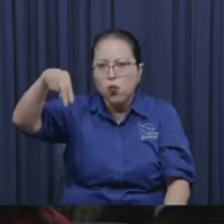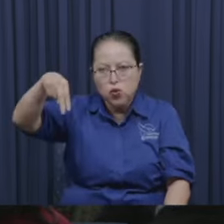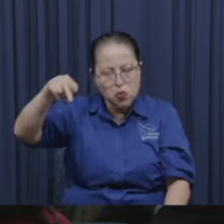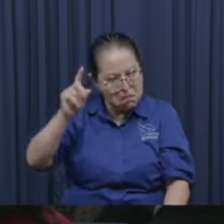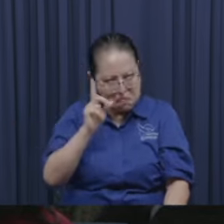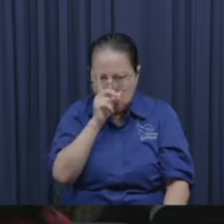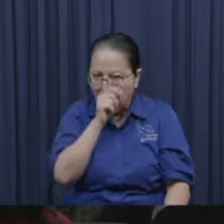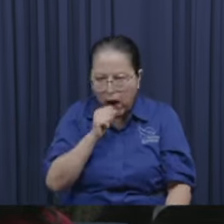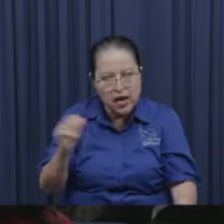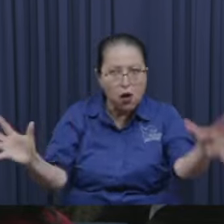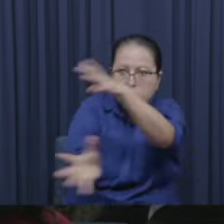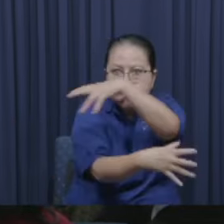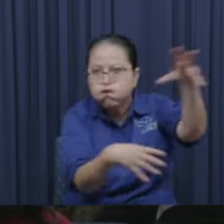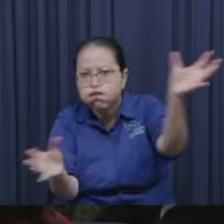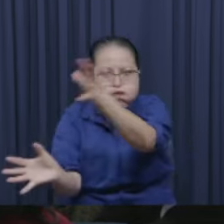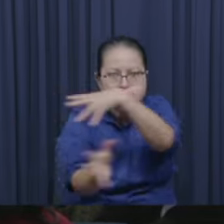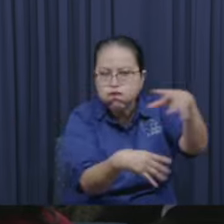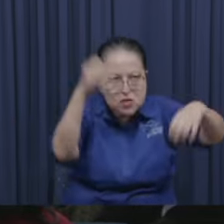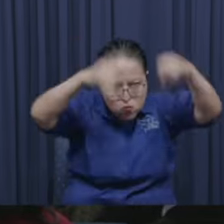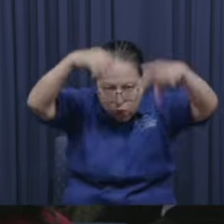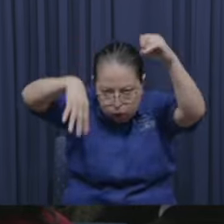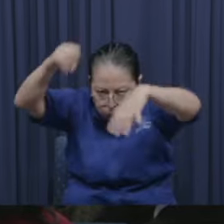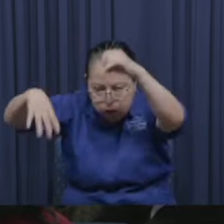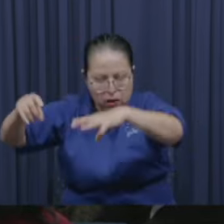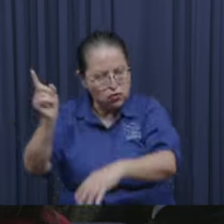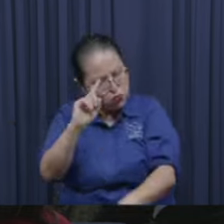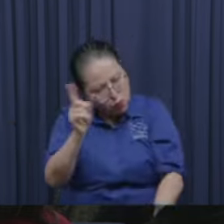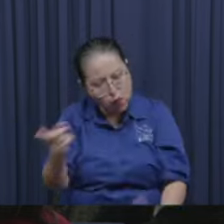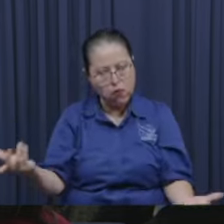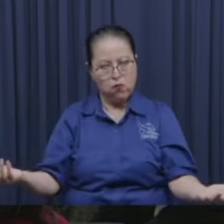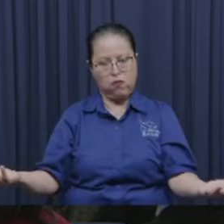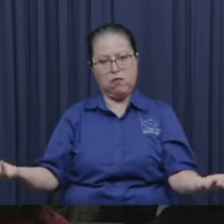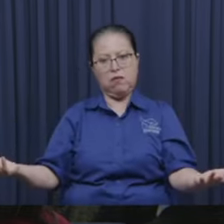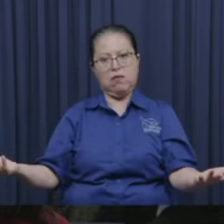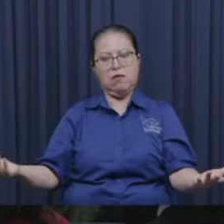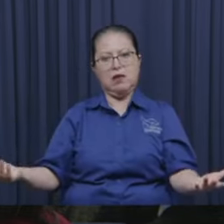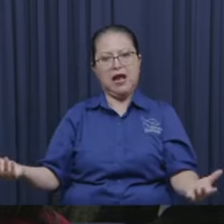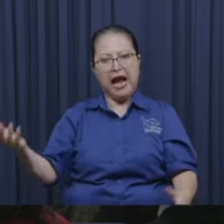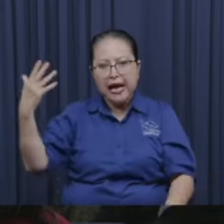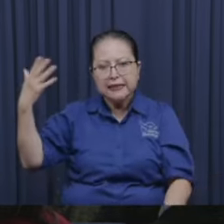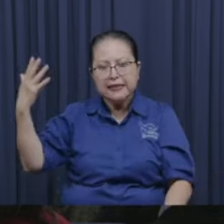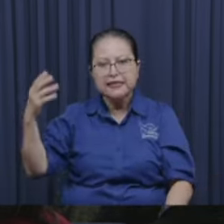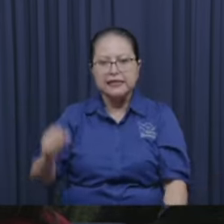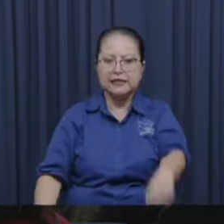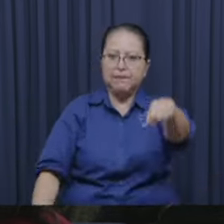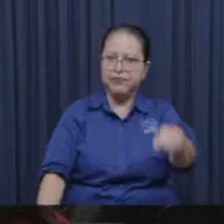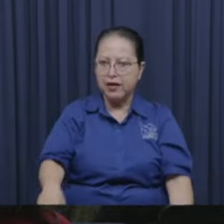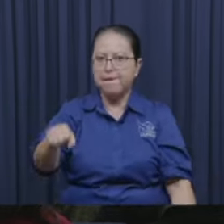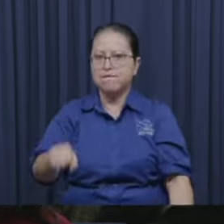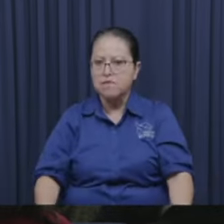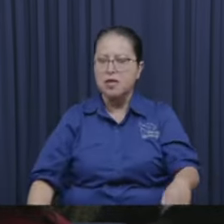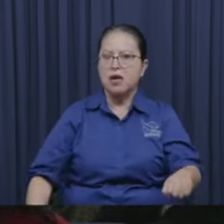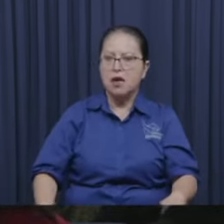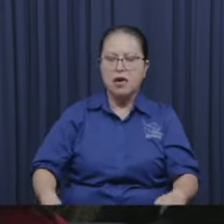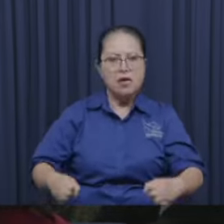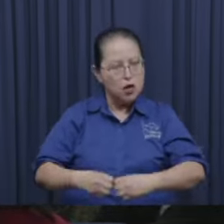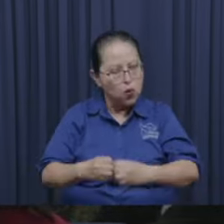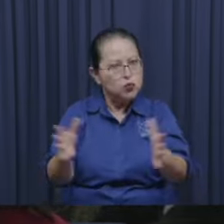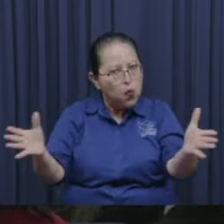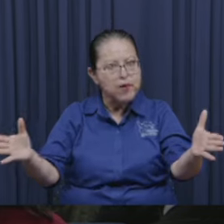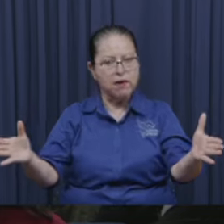junio porque la época de Huracanes empezaba septiembre y octubre nunca en